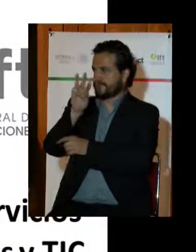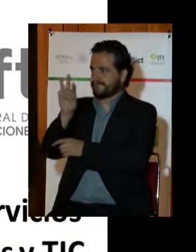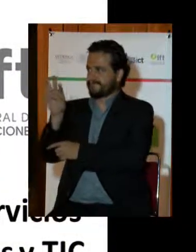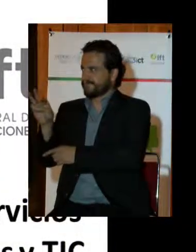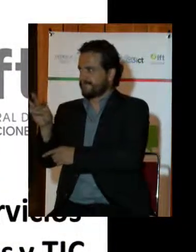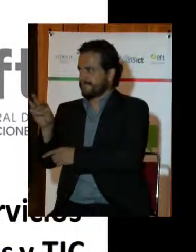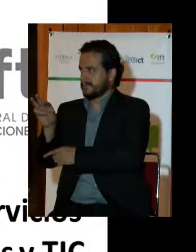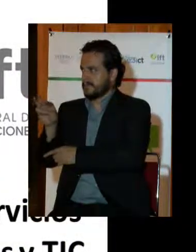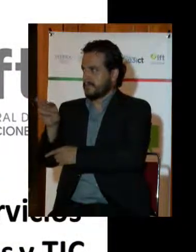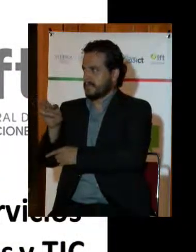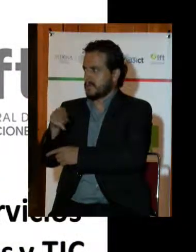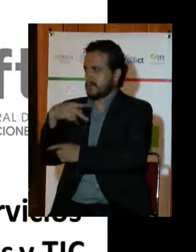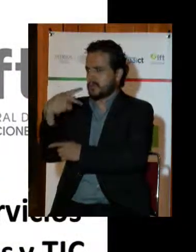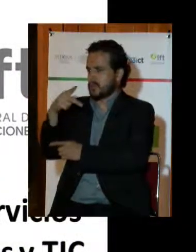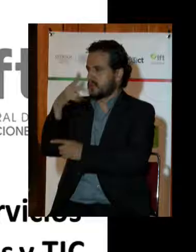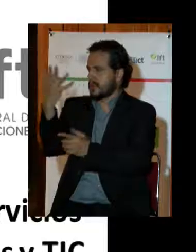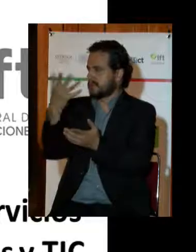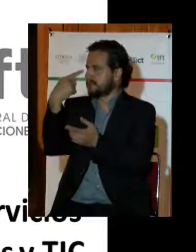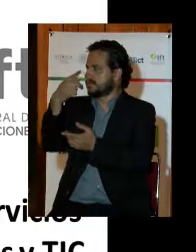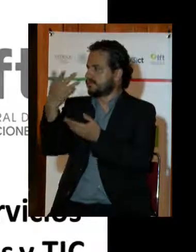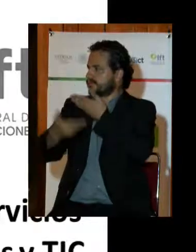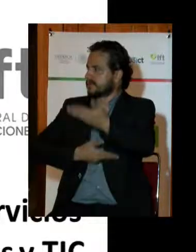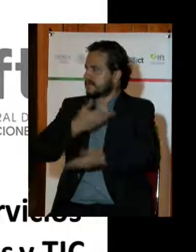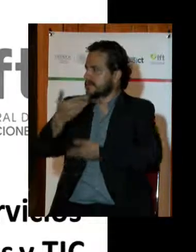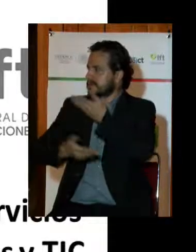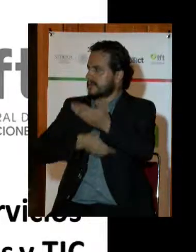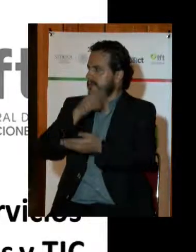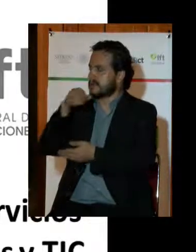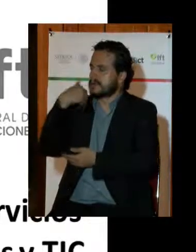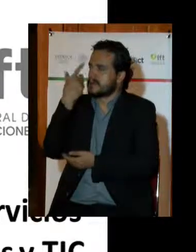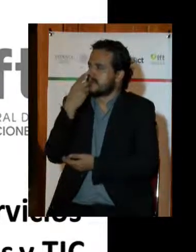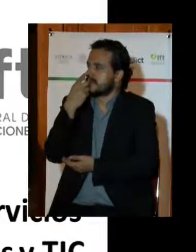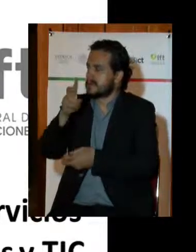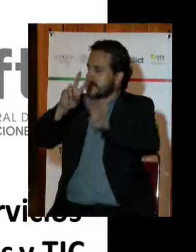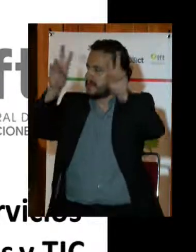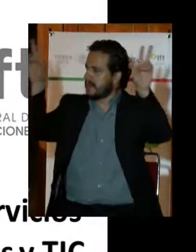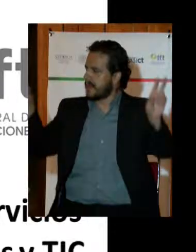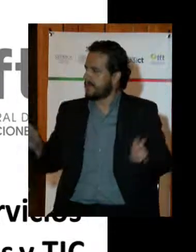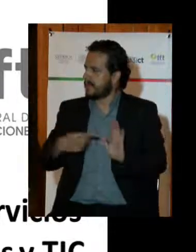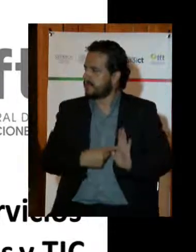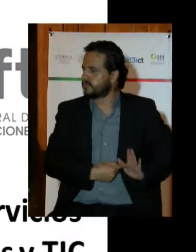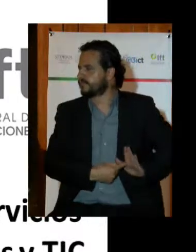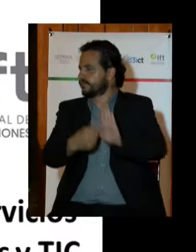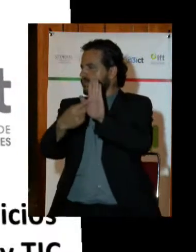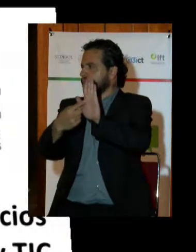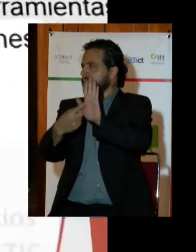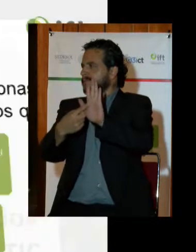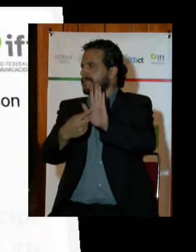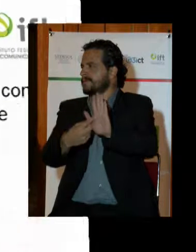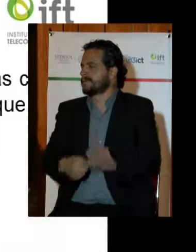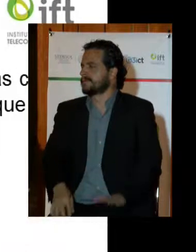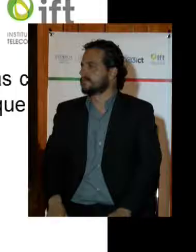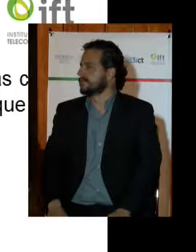servicios. Y entonces quisiera hablarles, ¿quién va a estar cambiando, perdón, las láminas?